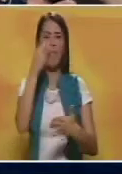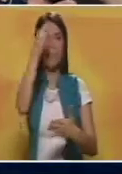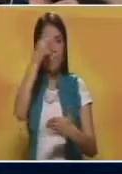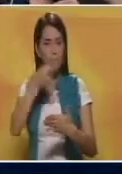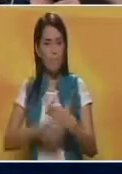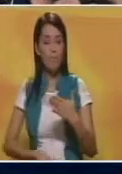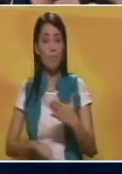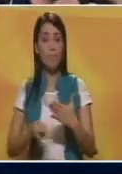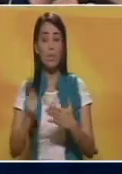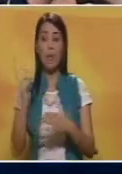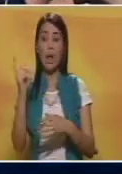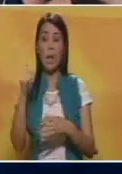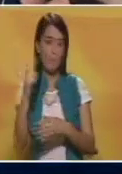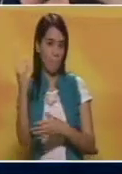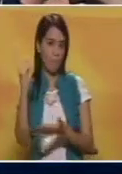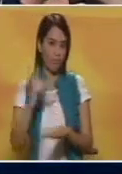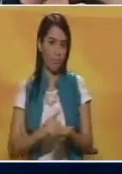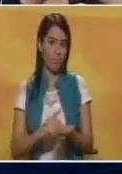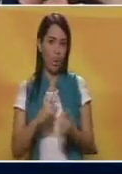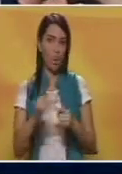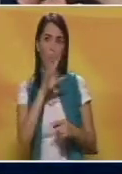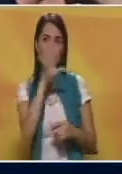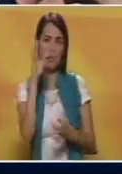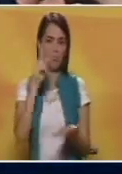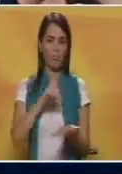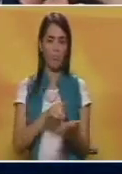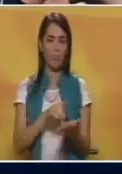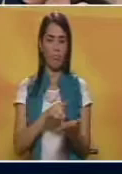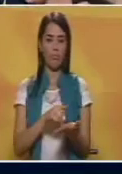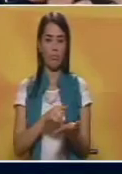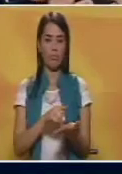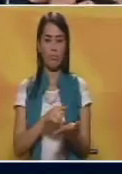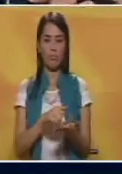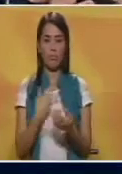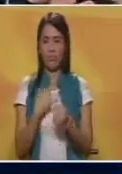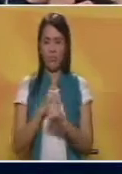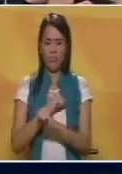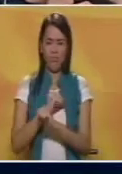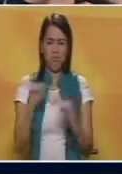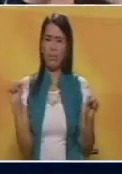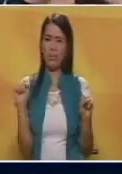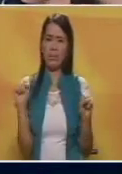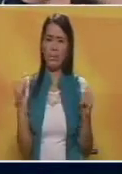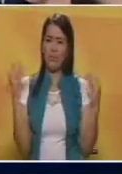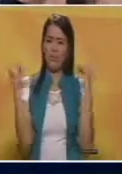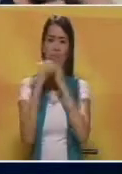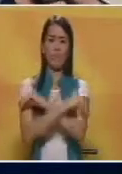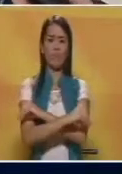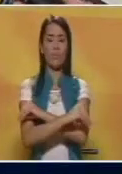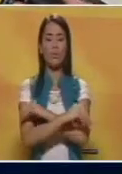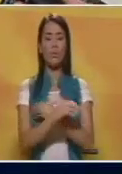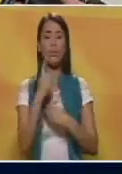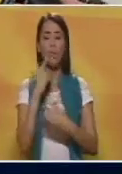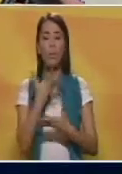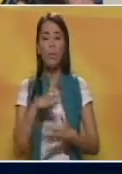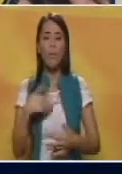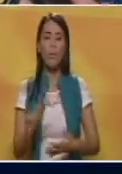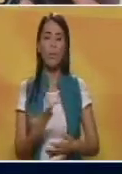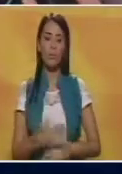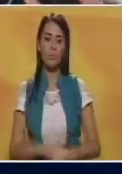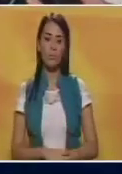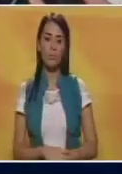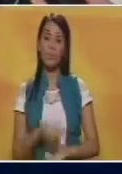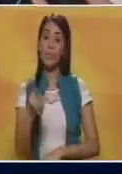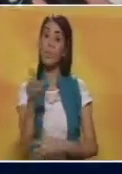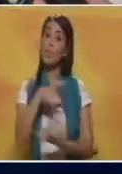alguien que venga de fuera a mí la verdad que me parece un dislate absoluto porque no tienen ninguna competencia para hacer esas cosas y es un